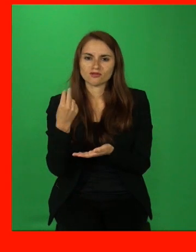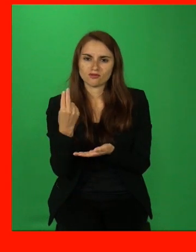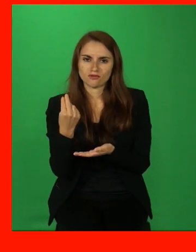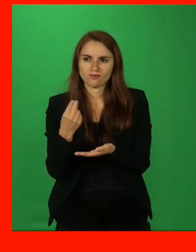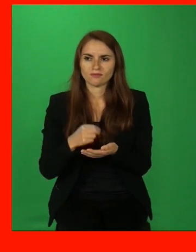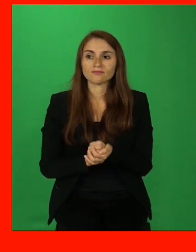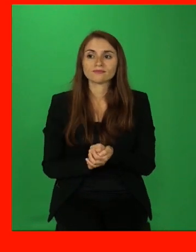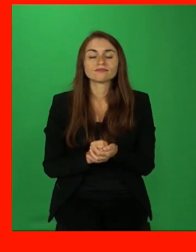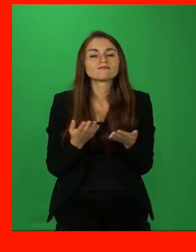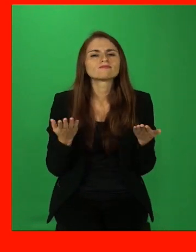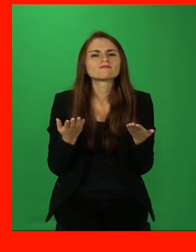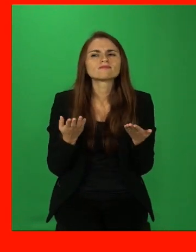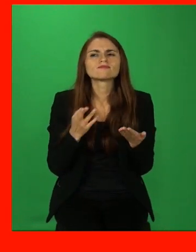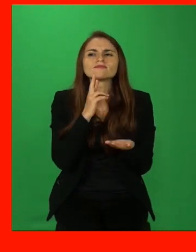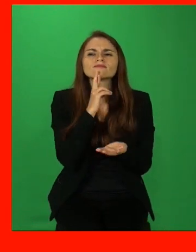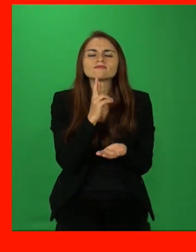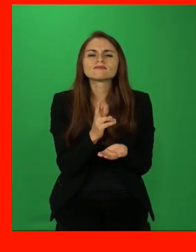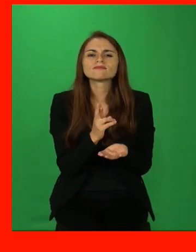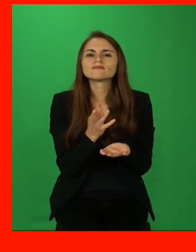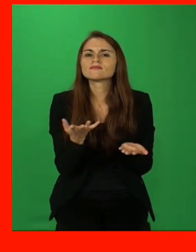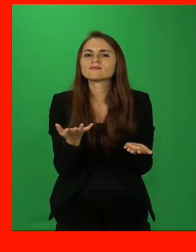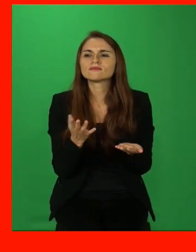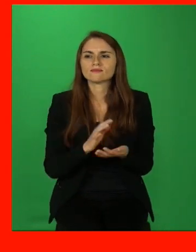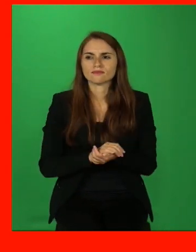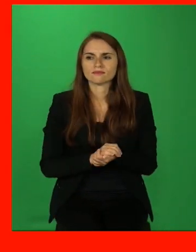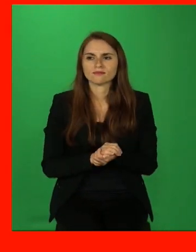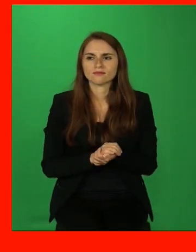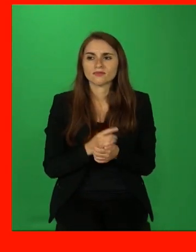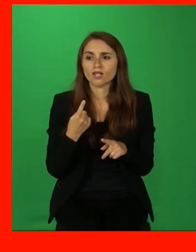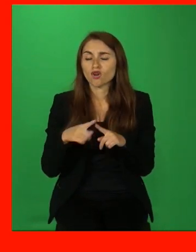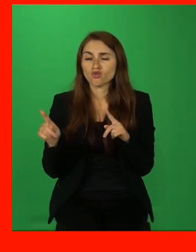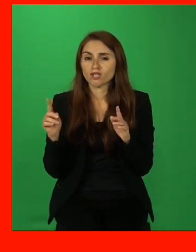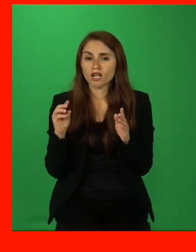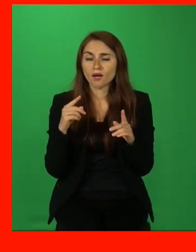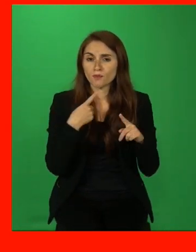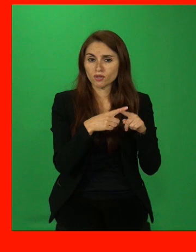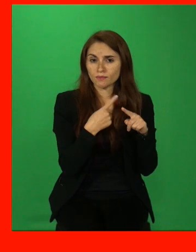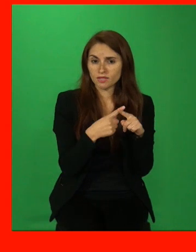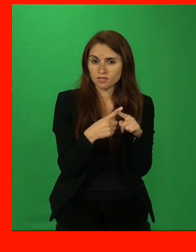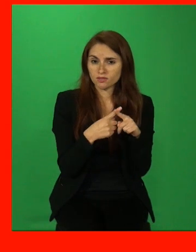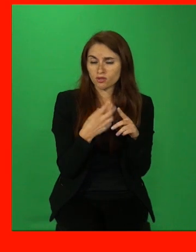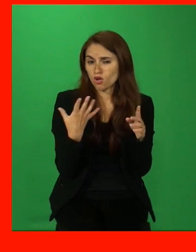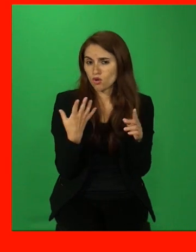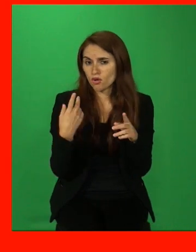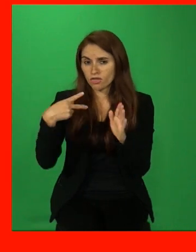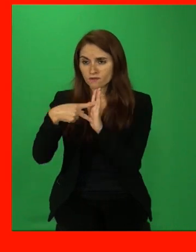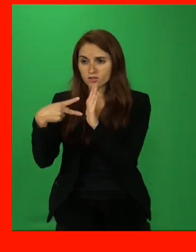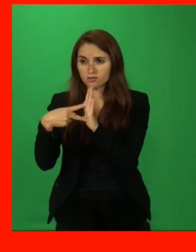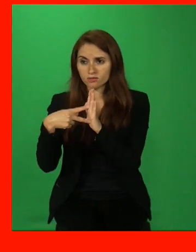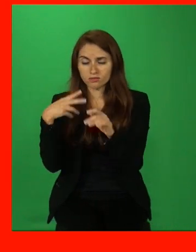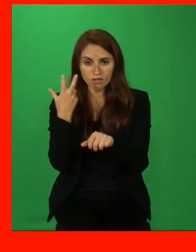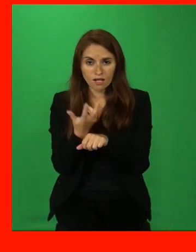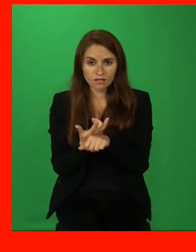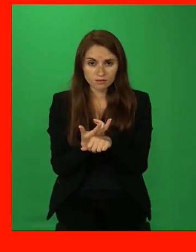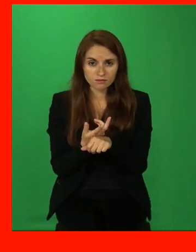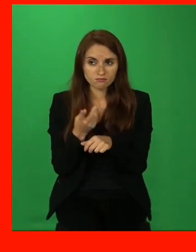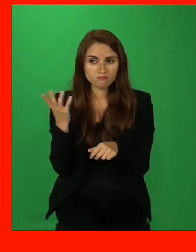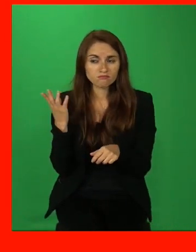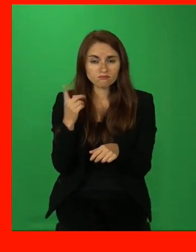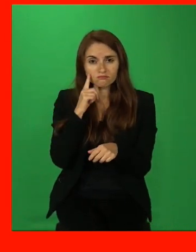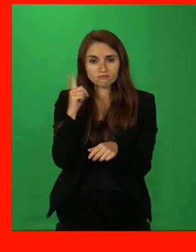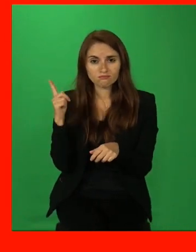qué es lo que nos va a quedar tenemos que resolver alguna otra multiplicación o alguna otra división o lo que haya